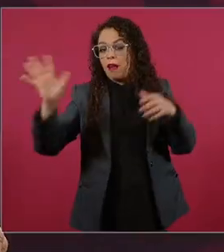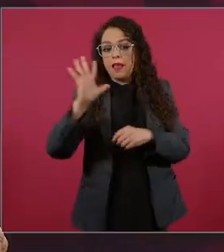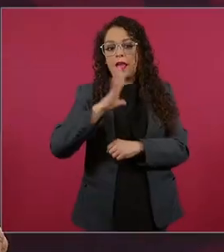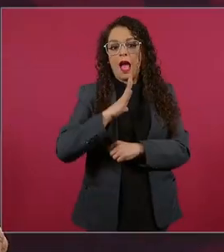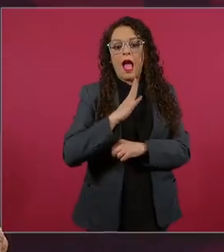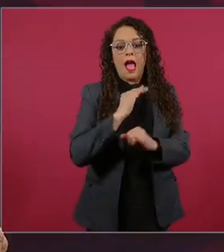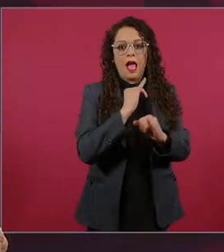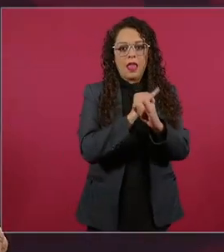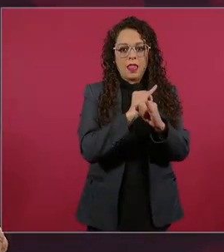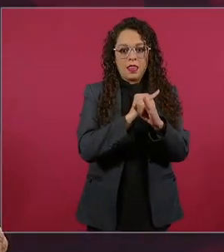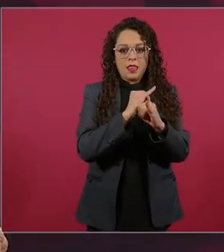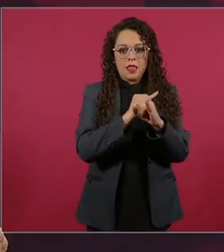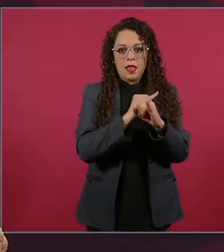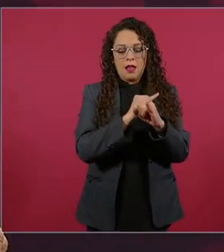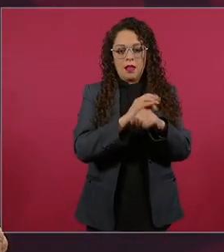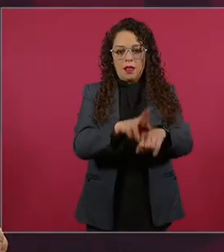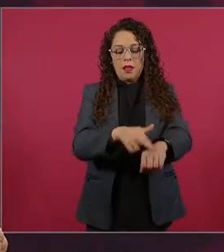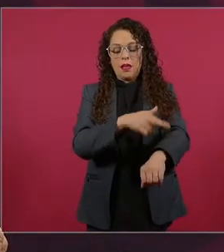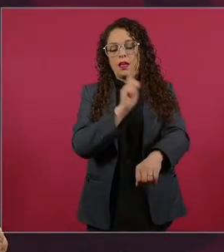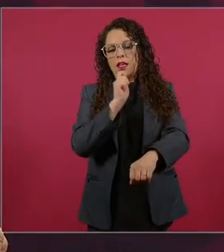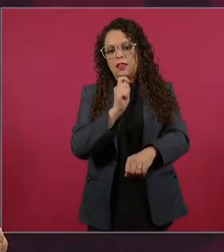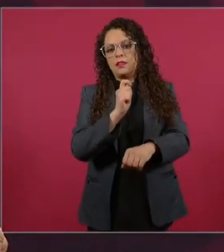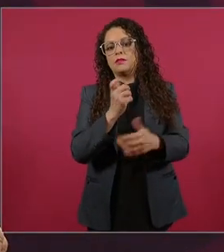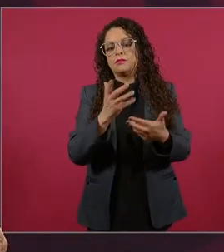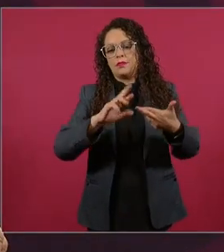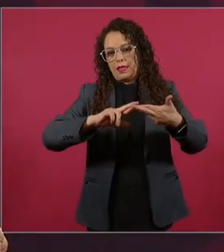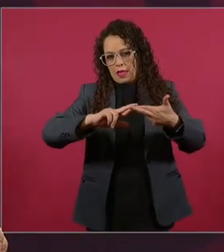con fibra óptica para internet.